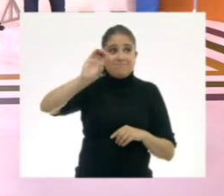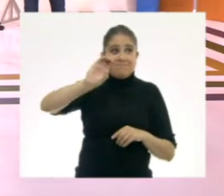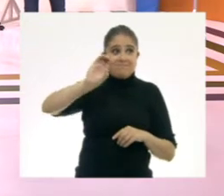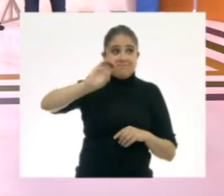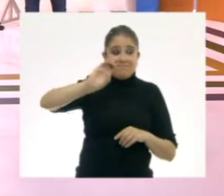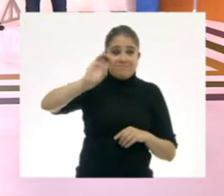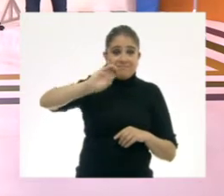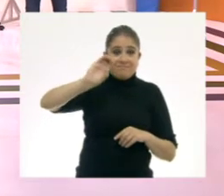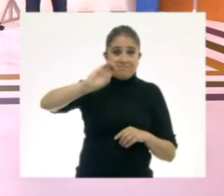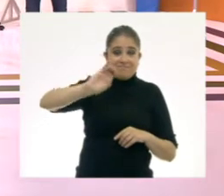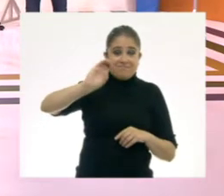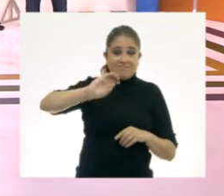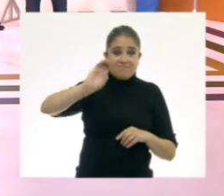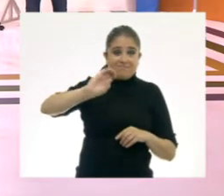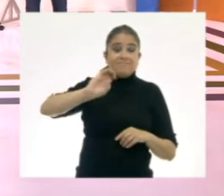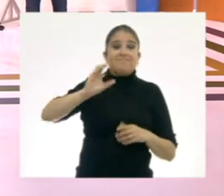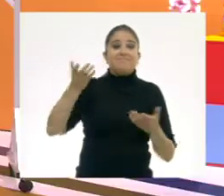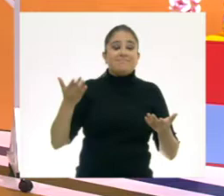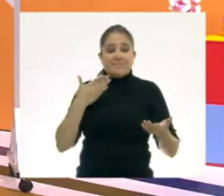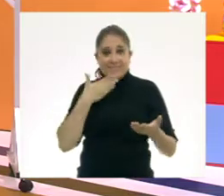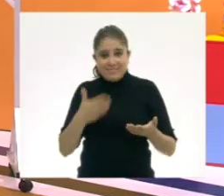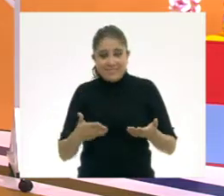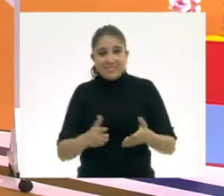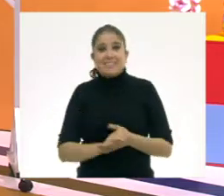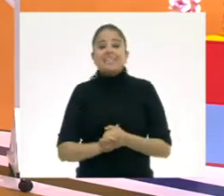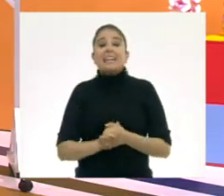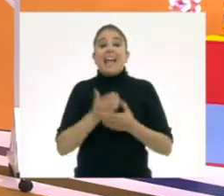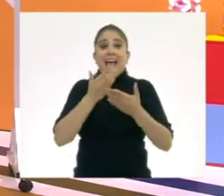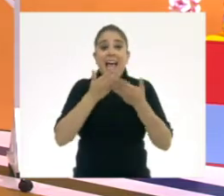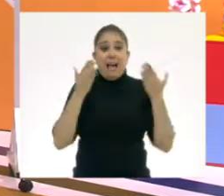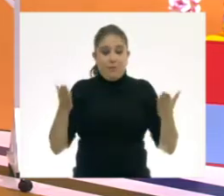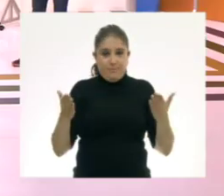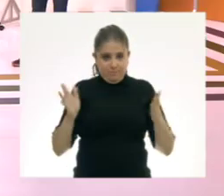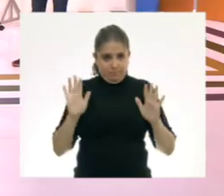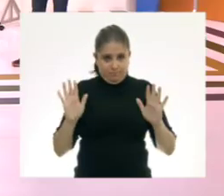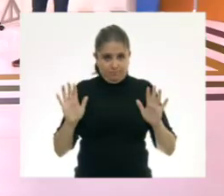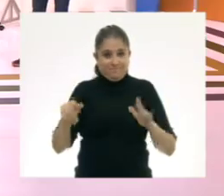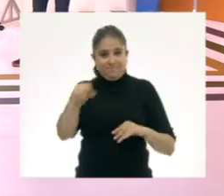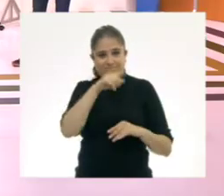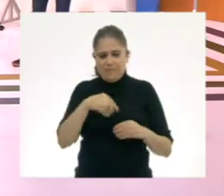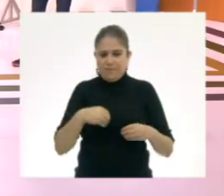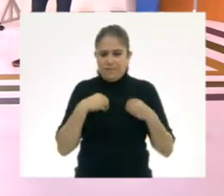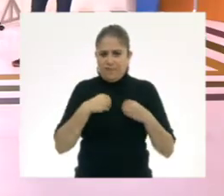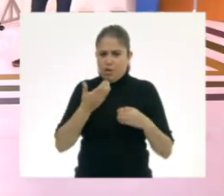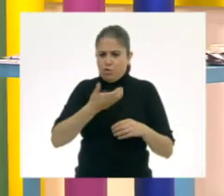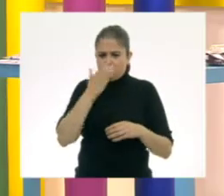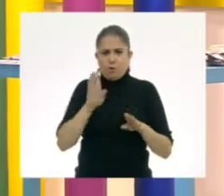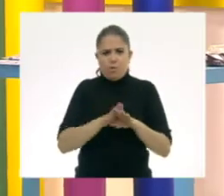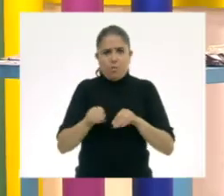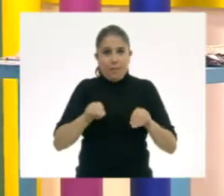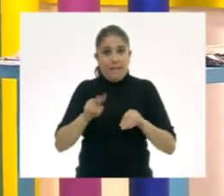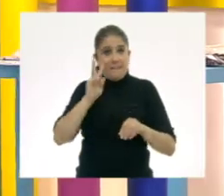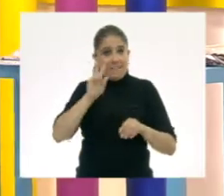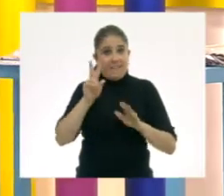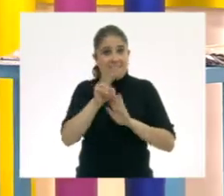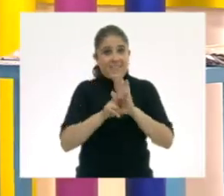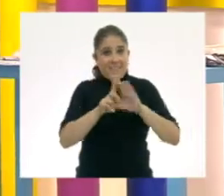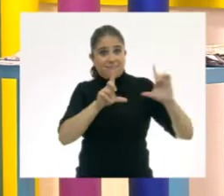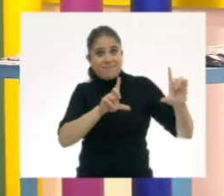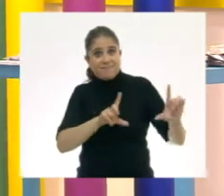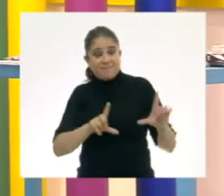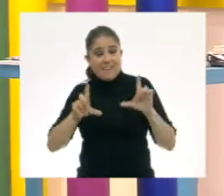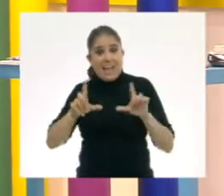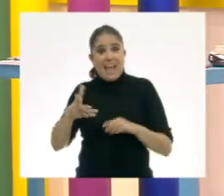vaciarla. Claro. Sí. Muy bien. Ahora, pero para esto de la vida cotidiana vamos a ver un video, ¿sí?